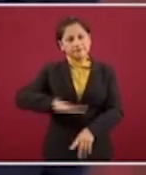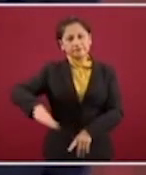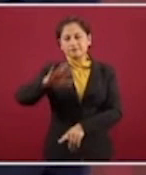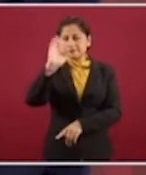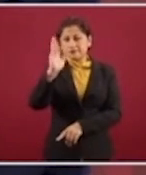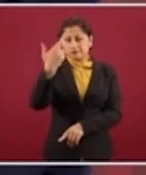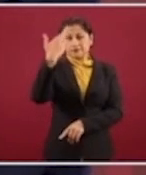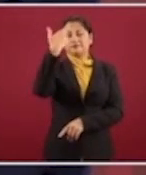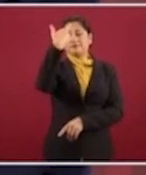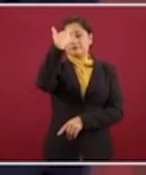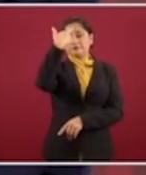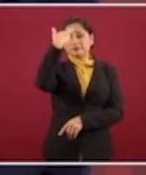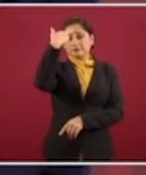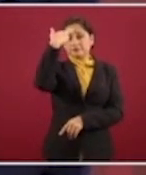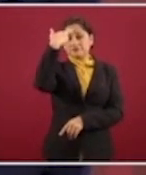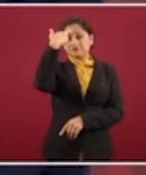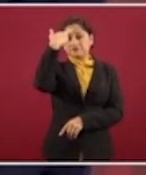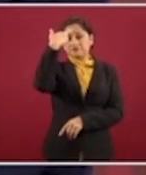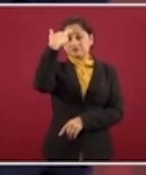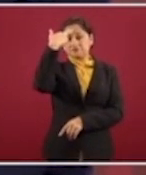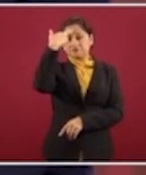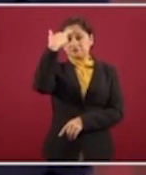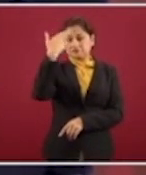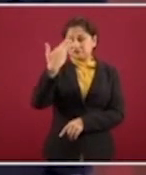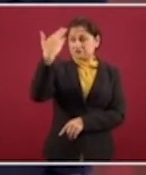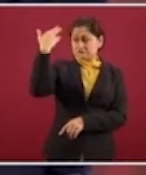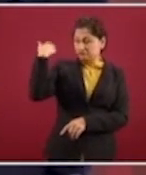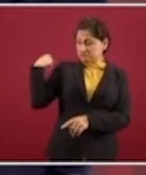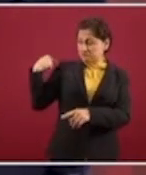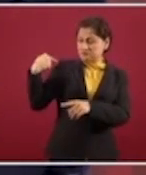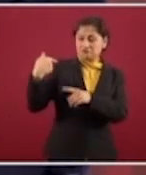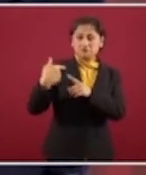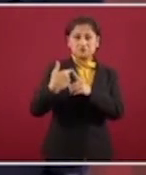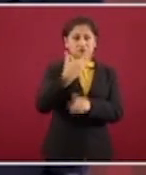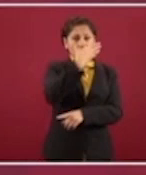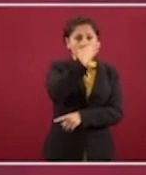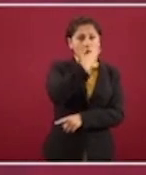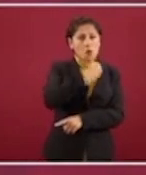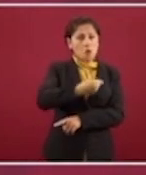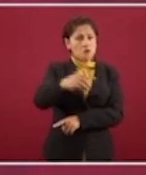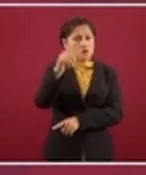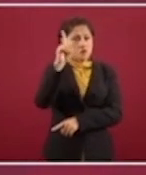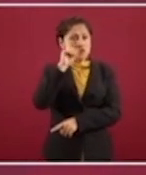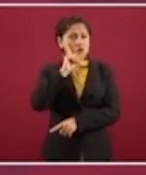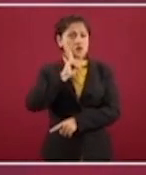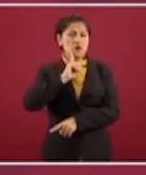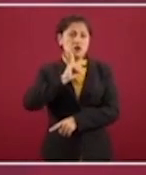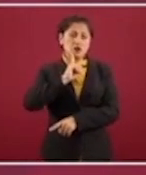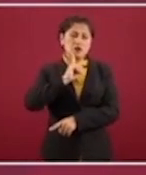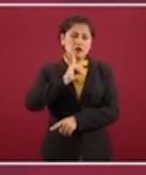han hecho mujeres hombres consagrados a